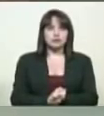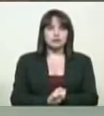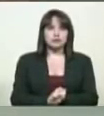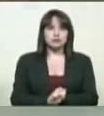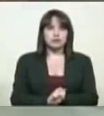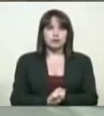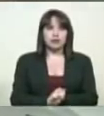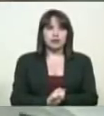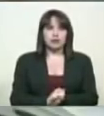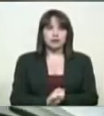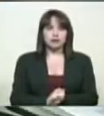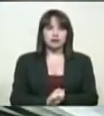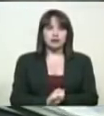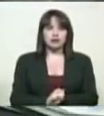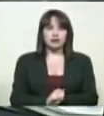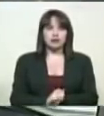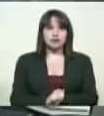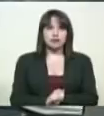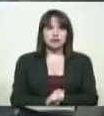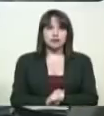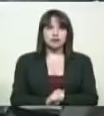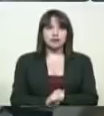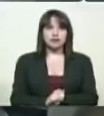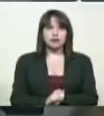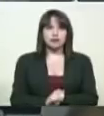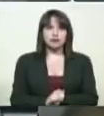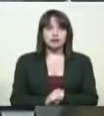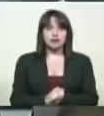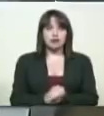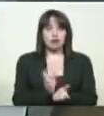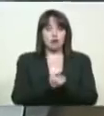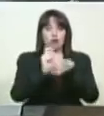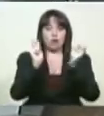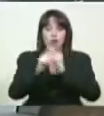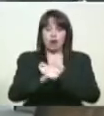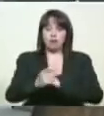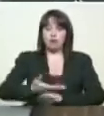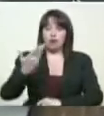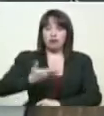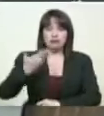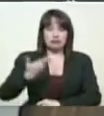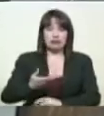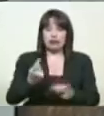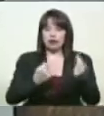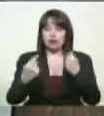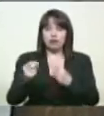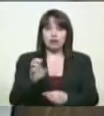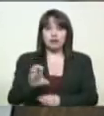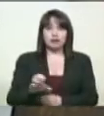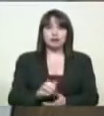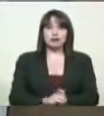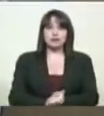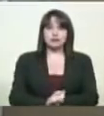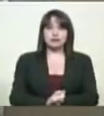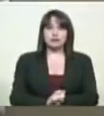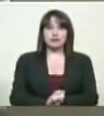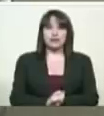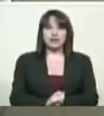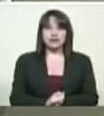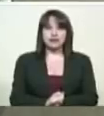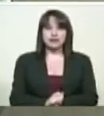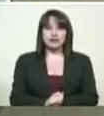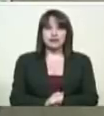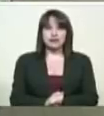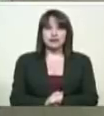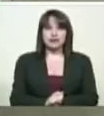que precede a una gran reconversión económica una gran transformación económica del país que nos va a llevar